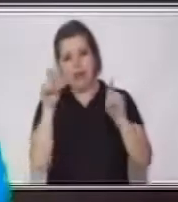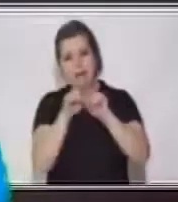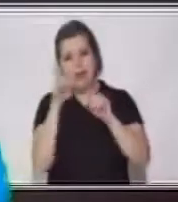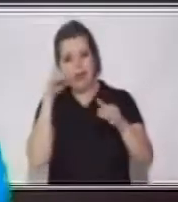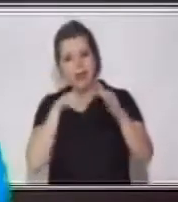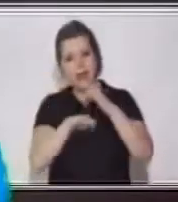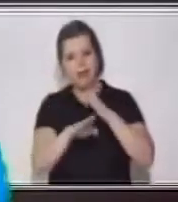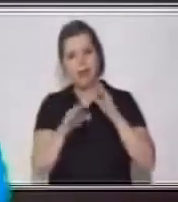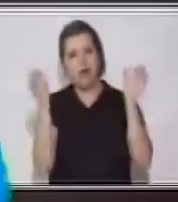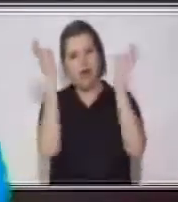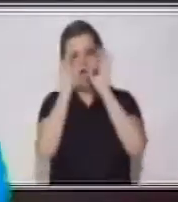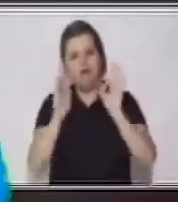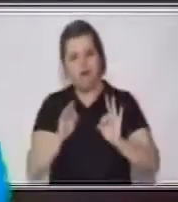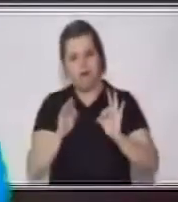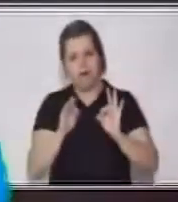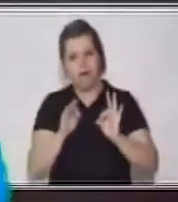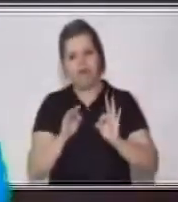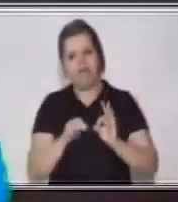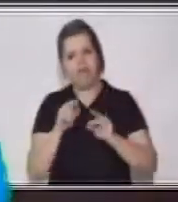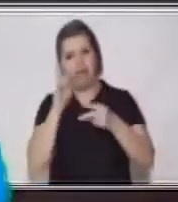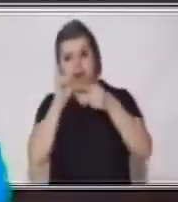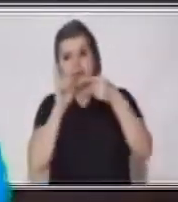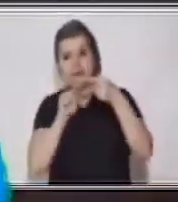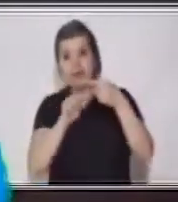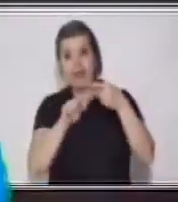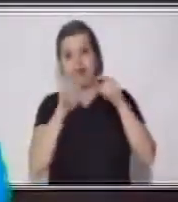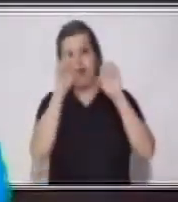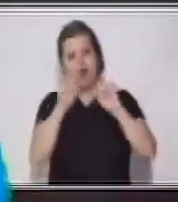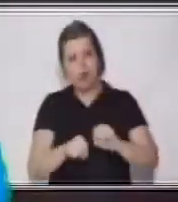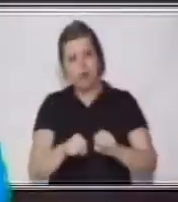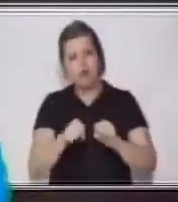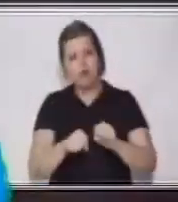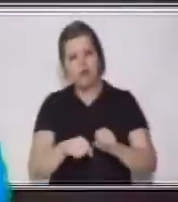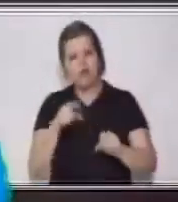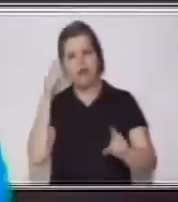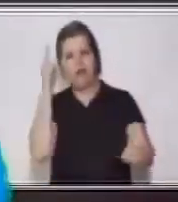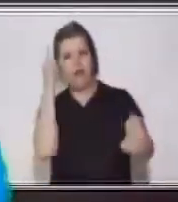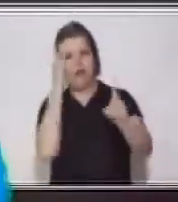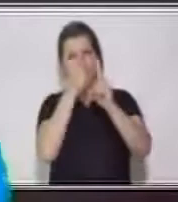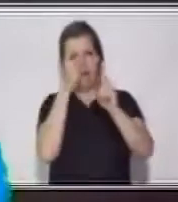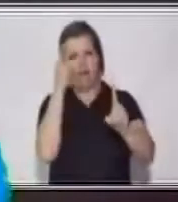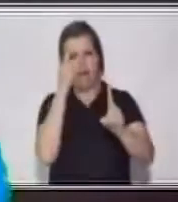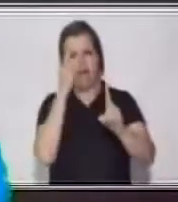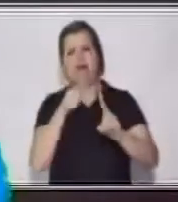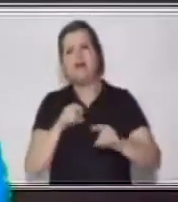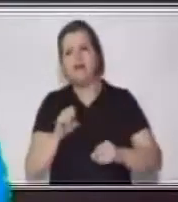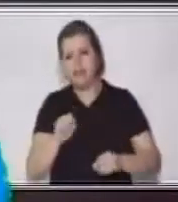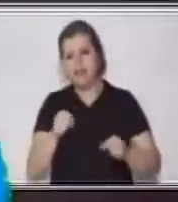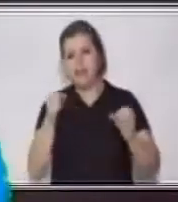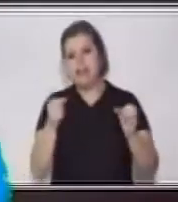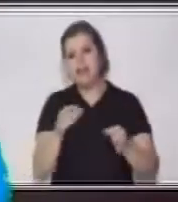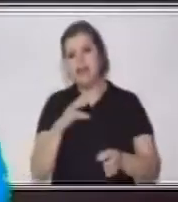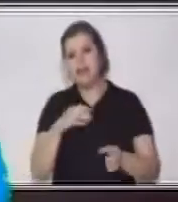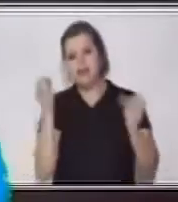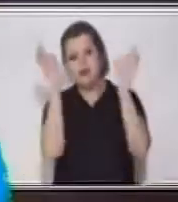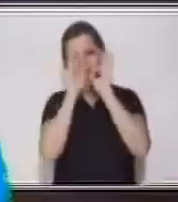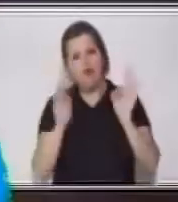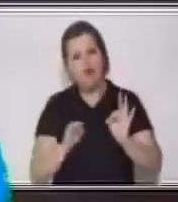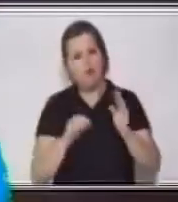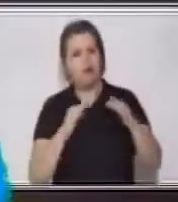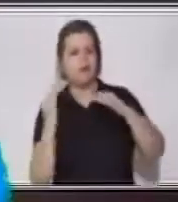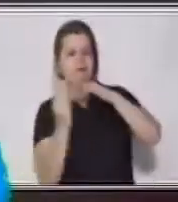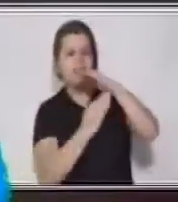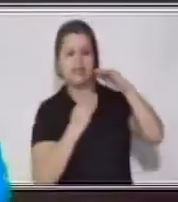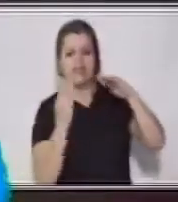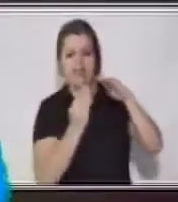morfema derivativo, vamos a poder especificar que van a existir morfemas bases, pero vamos a